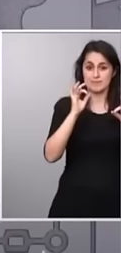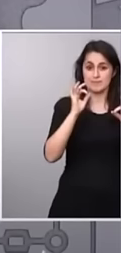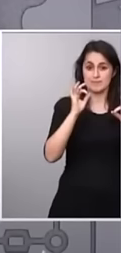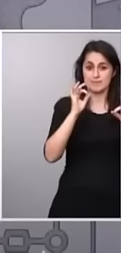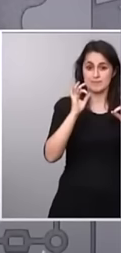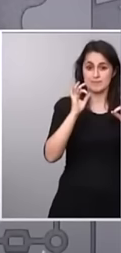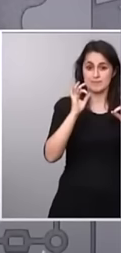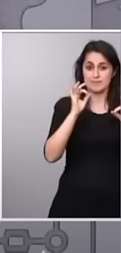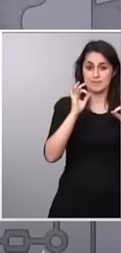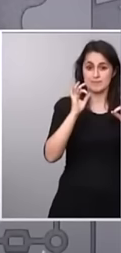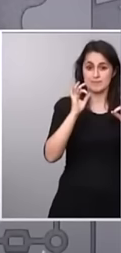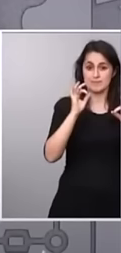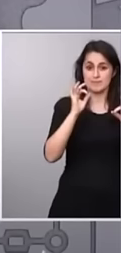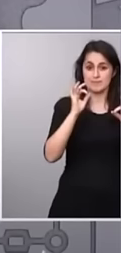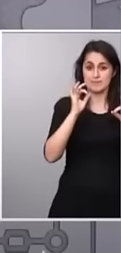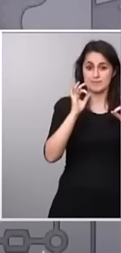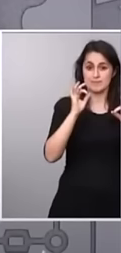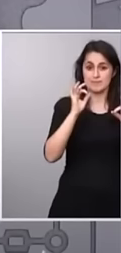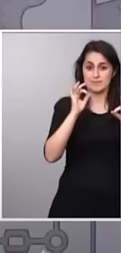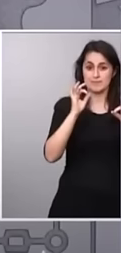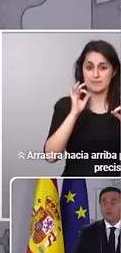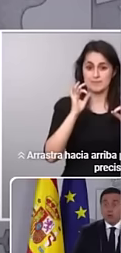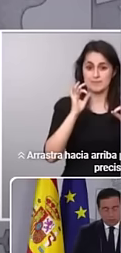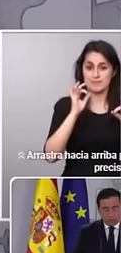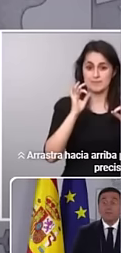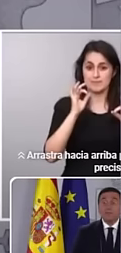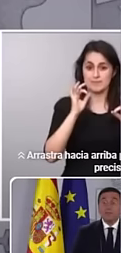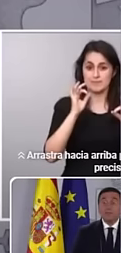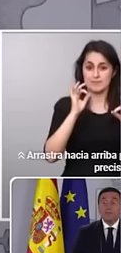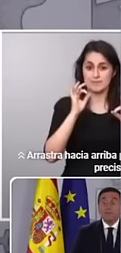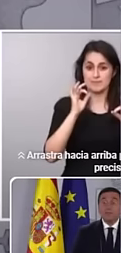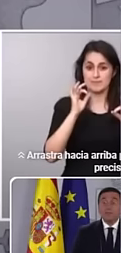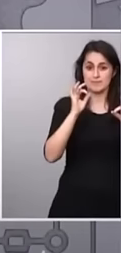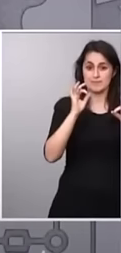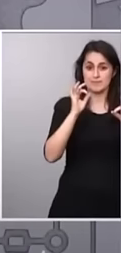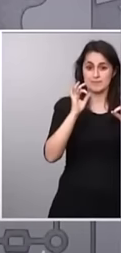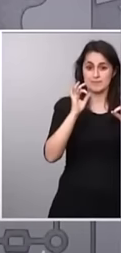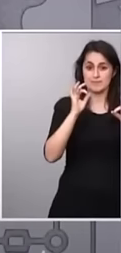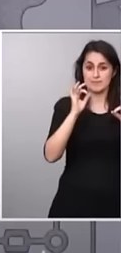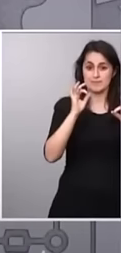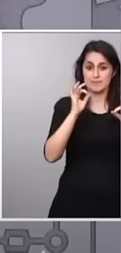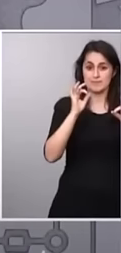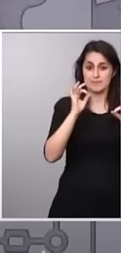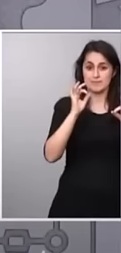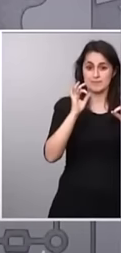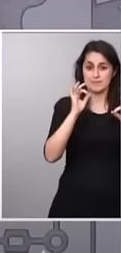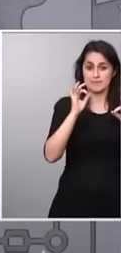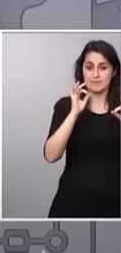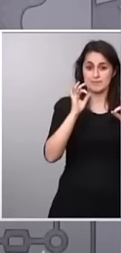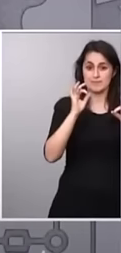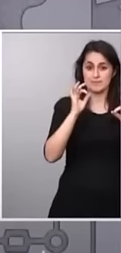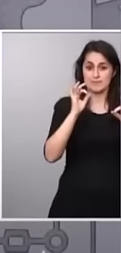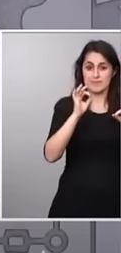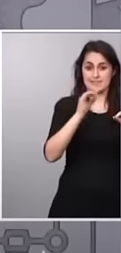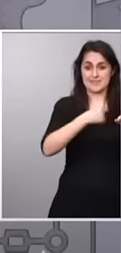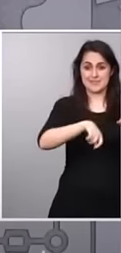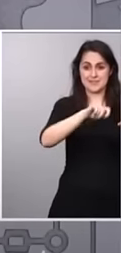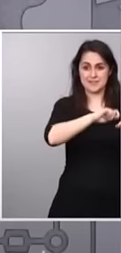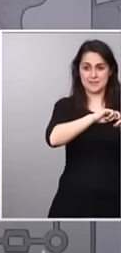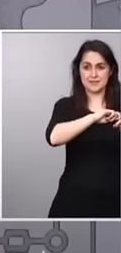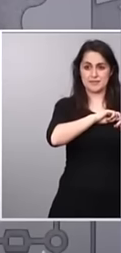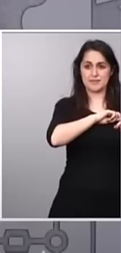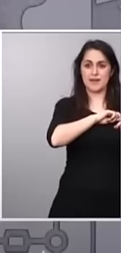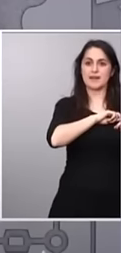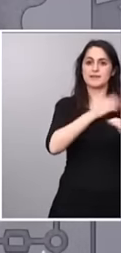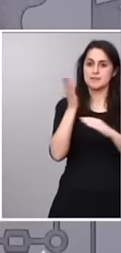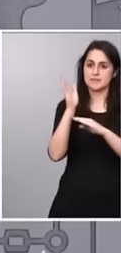pasado en los últimos días sobre milei en España y alvarz dice que se le ha tratado con respeto no en fin necesarios